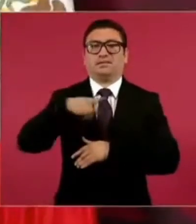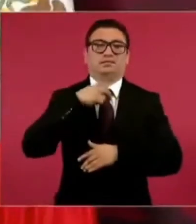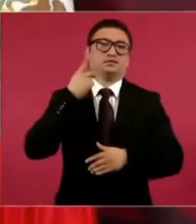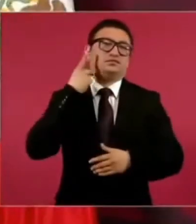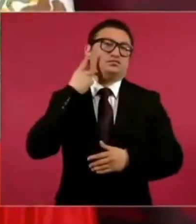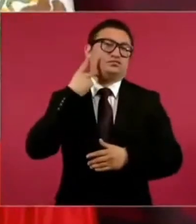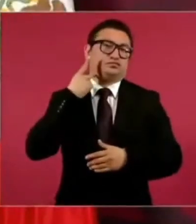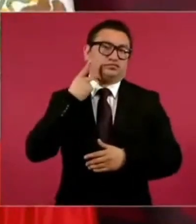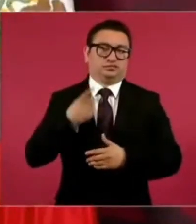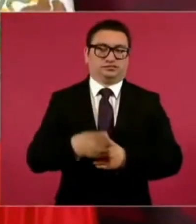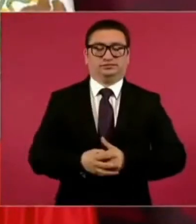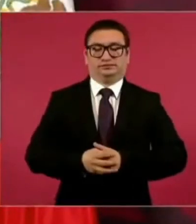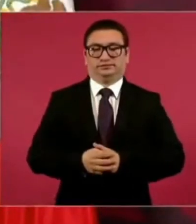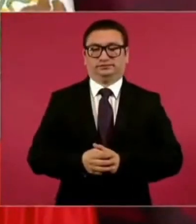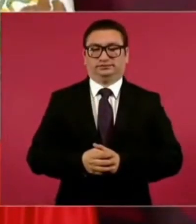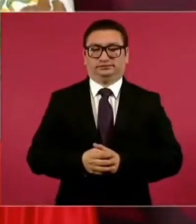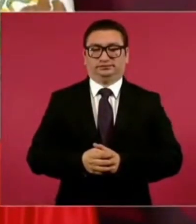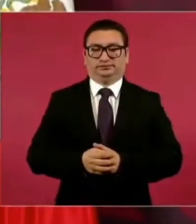diputados.